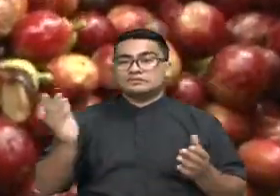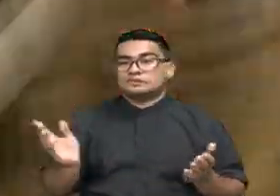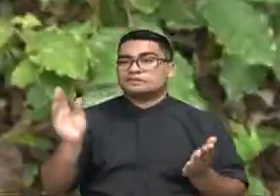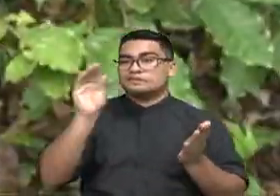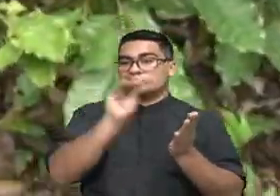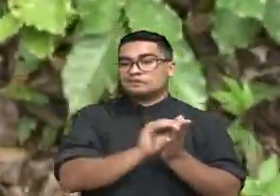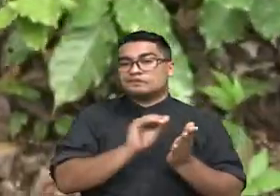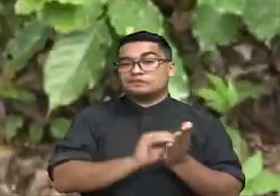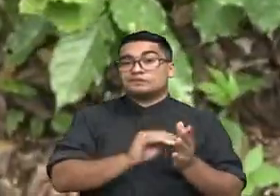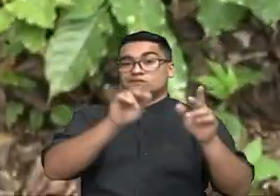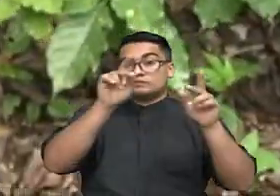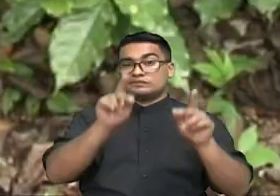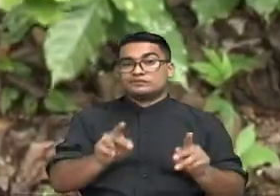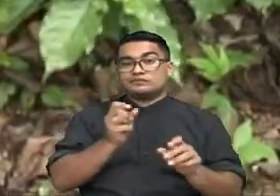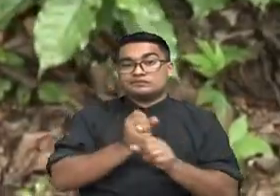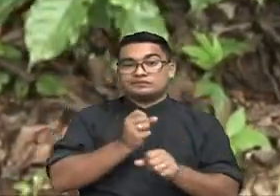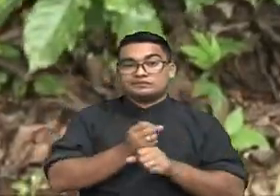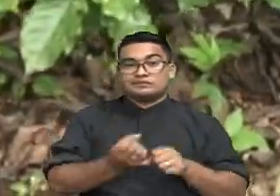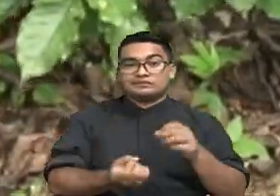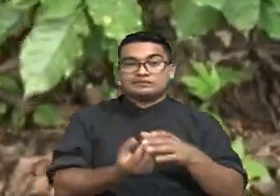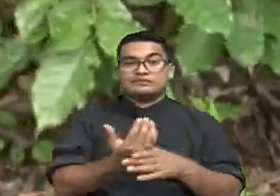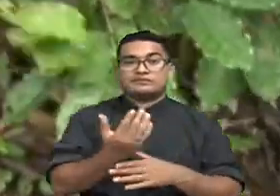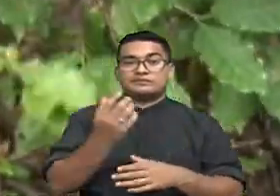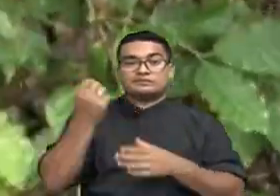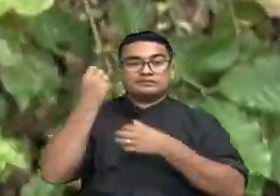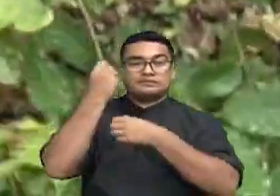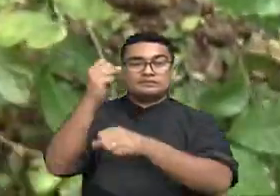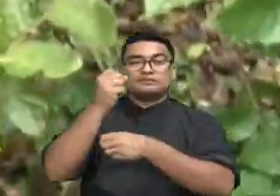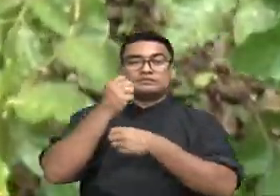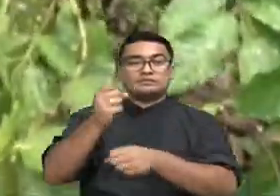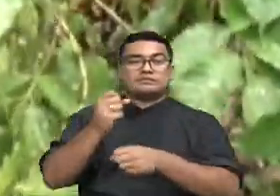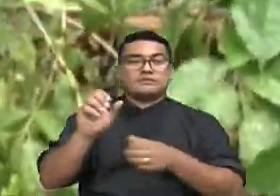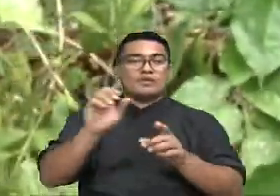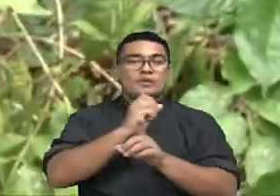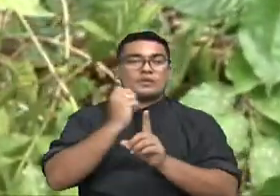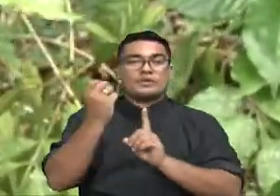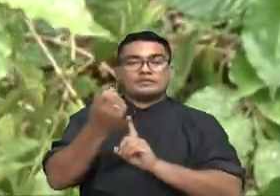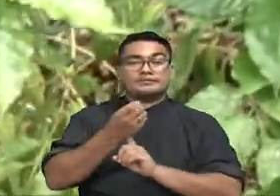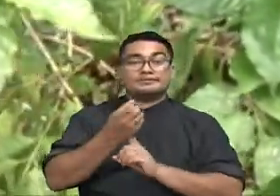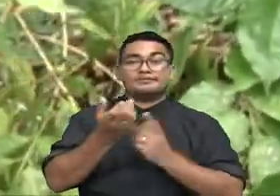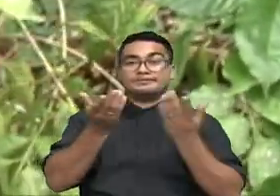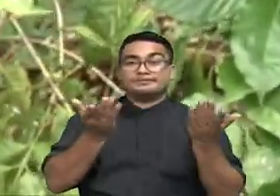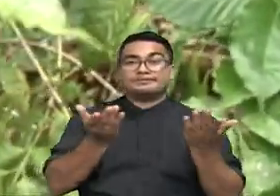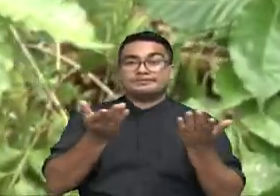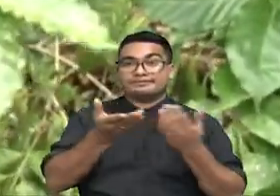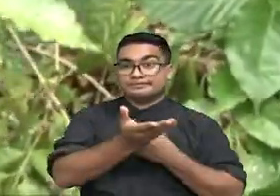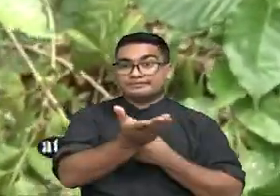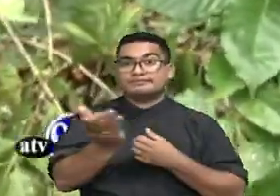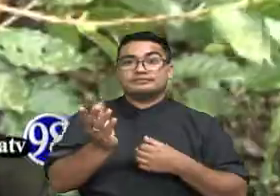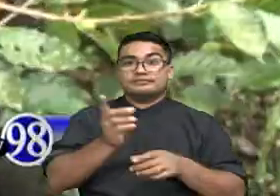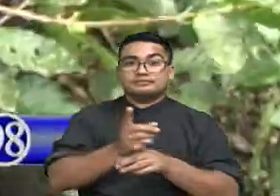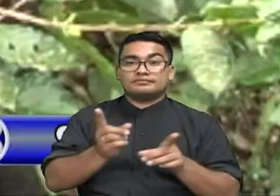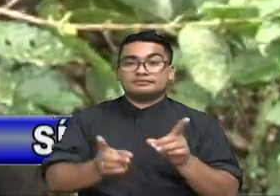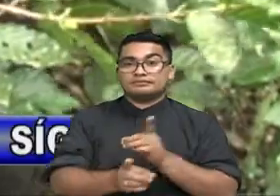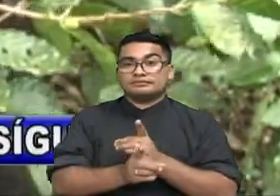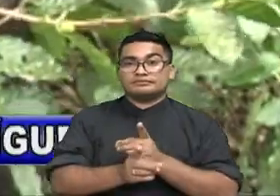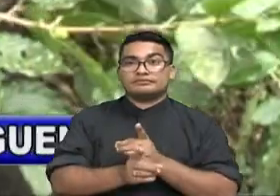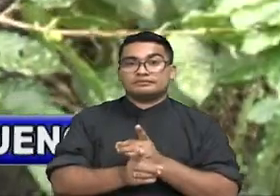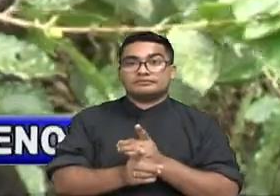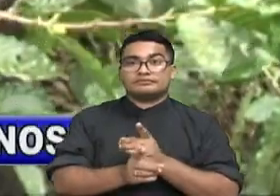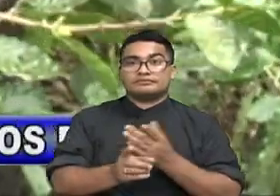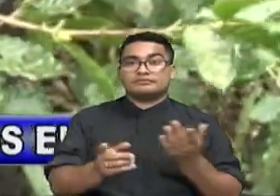incorporación de los productores a través de los liderazgos de las organizaciones. Y tienen que estar ustedes, pastor, en